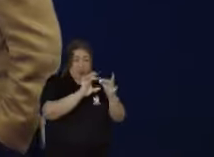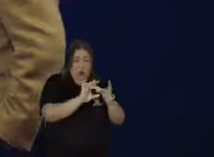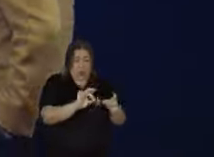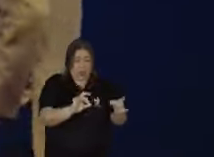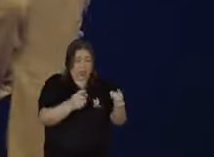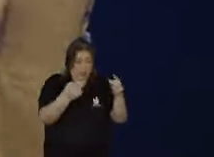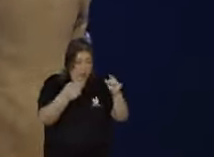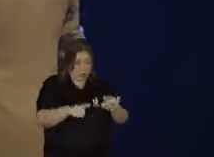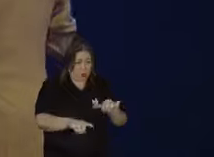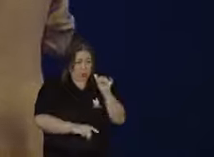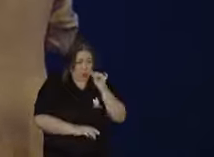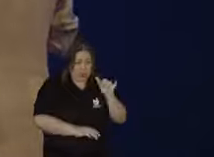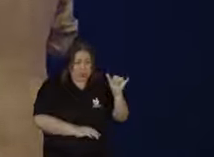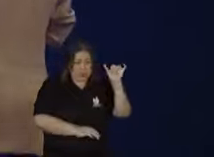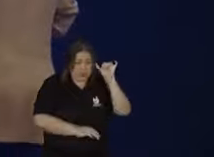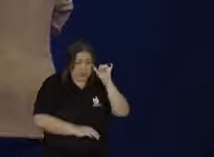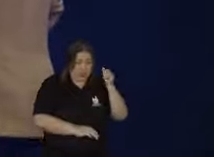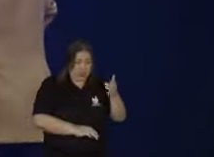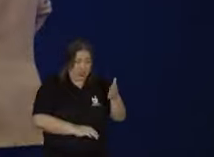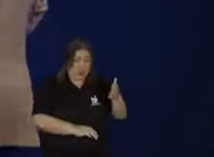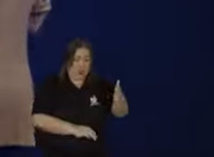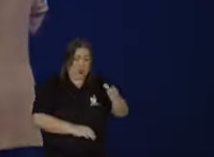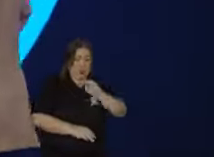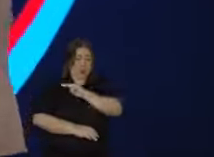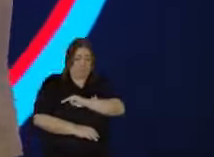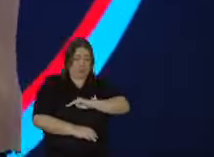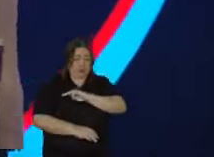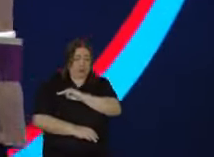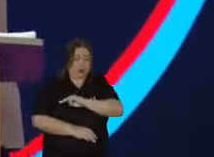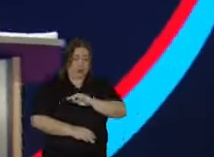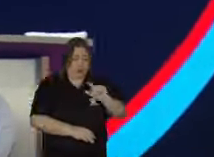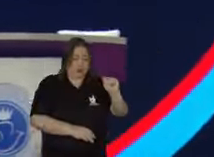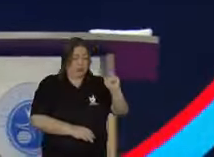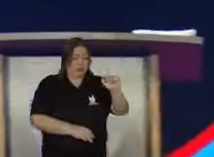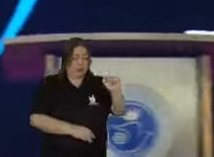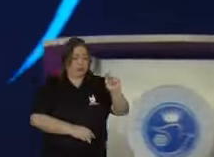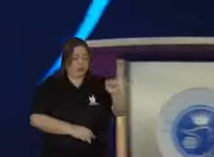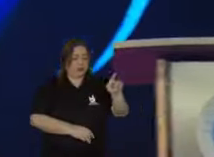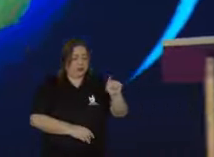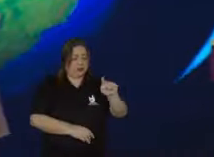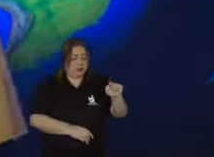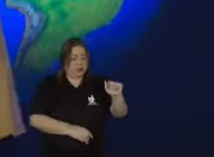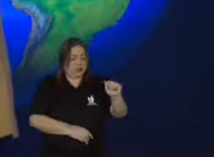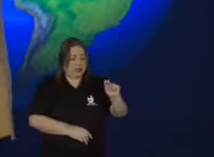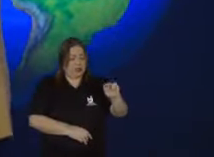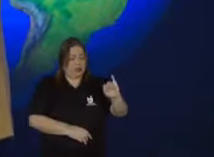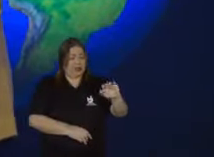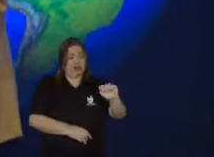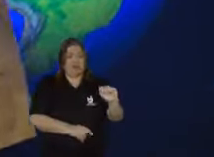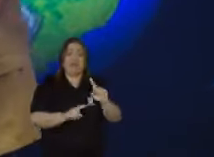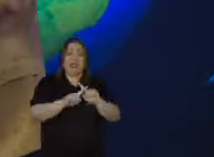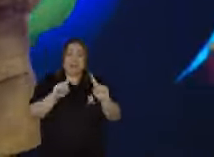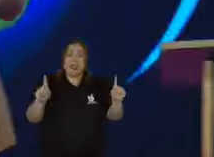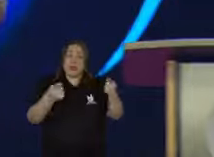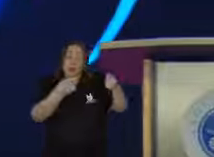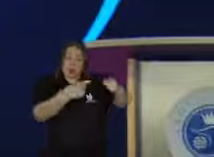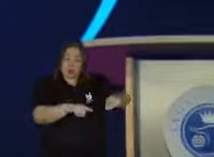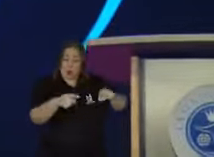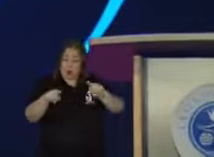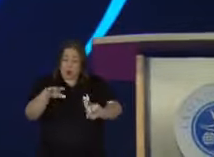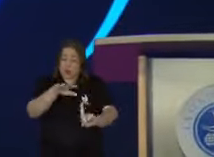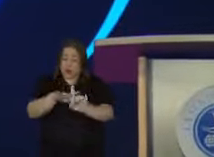pasó ayer con tanto dolor en Tanzania. Pero esto es parte de la vida. Todos